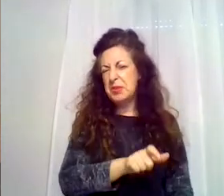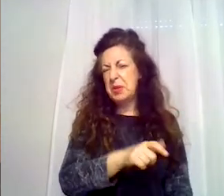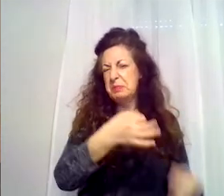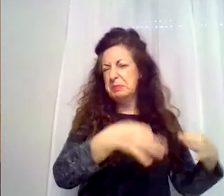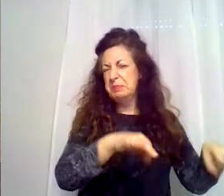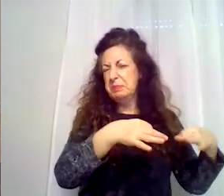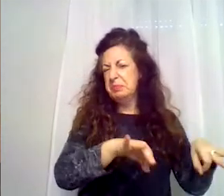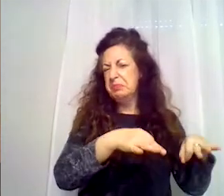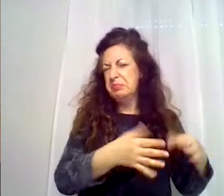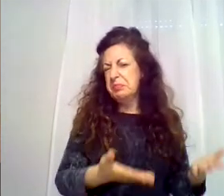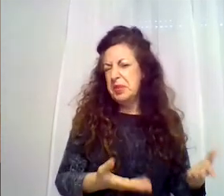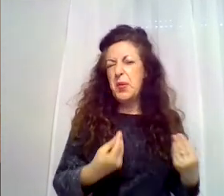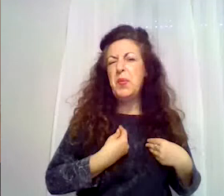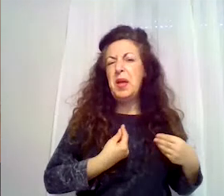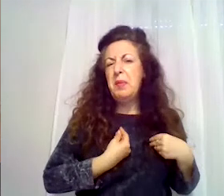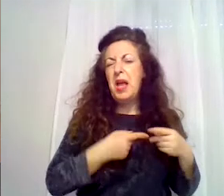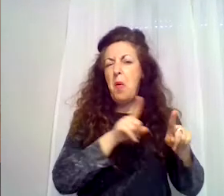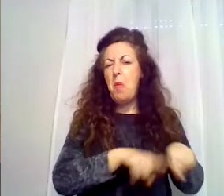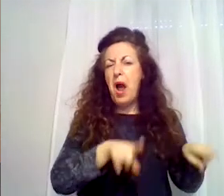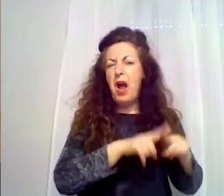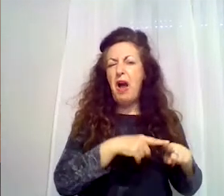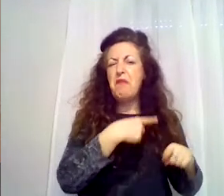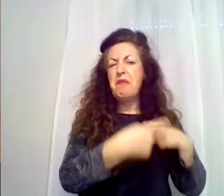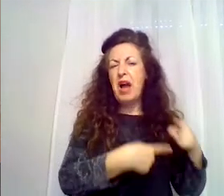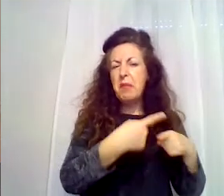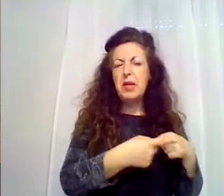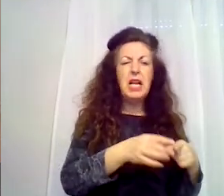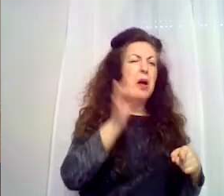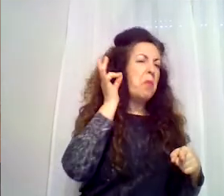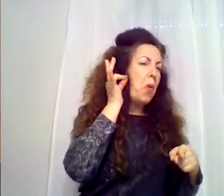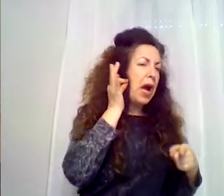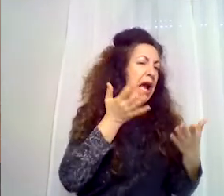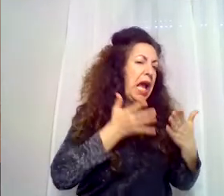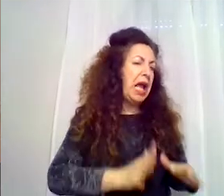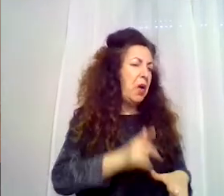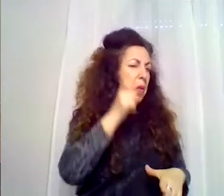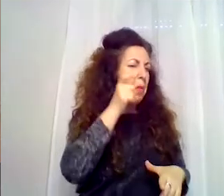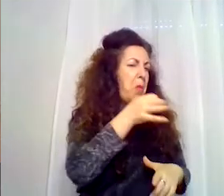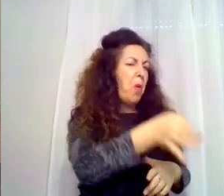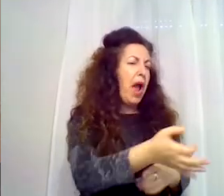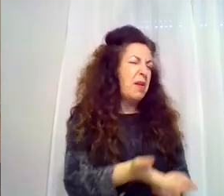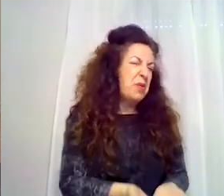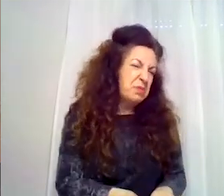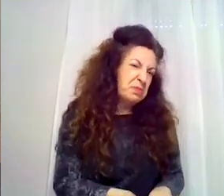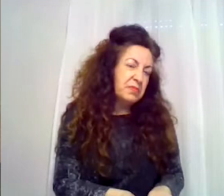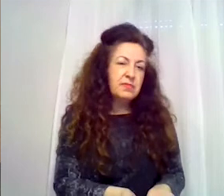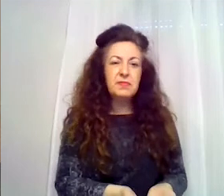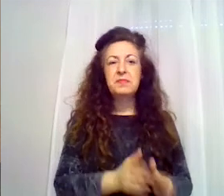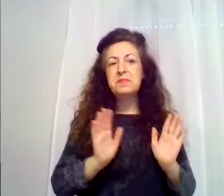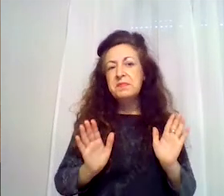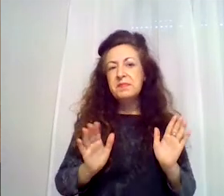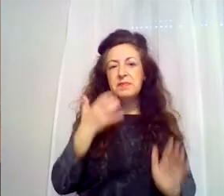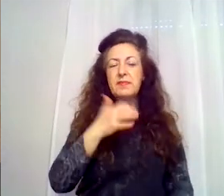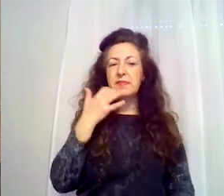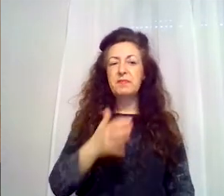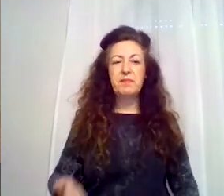figura señalando a un mono. Él está con su peluca muy elegante y señala a un mono para indicar la